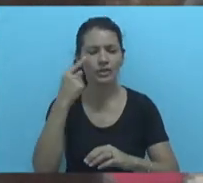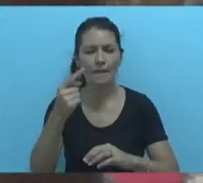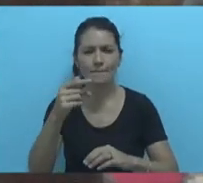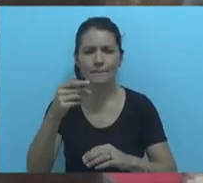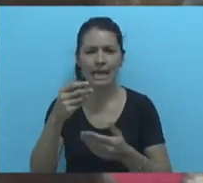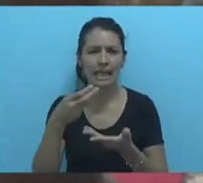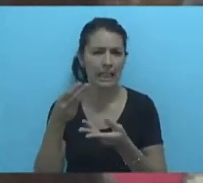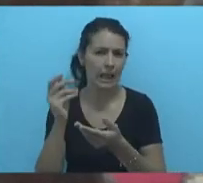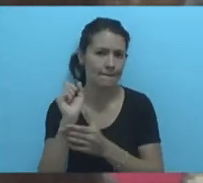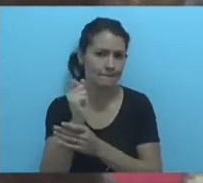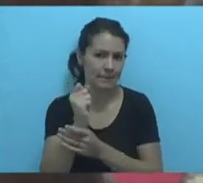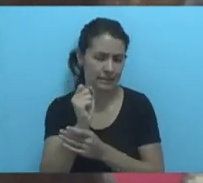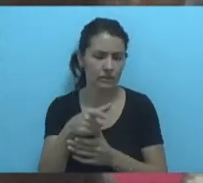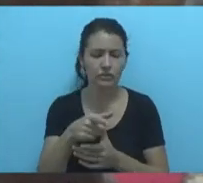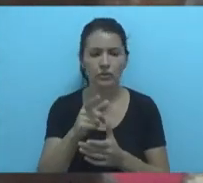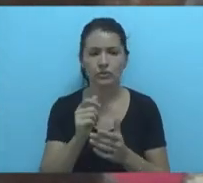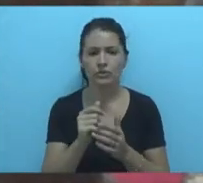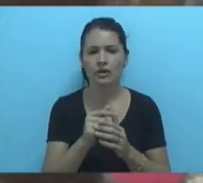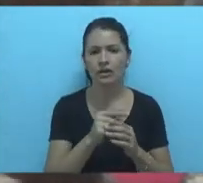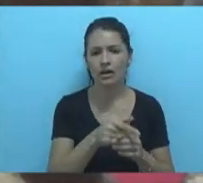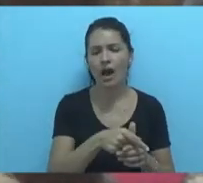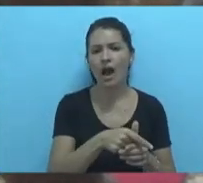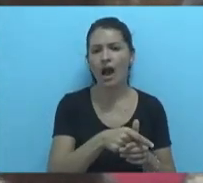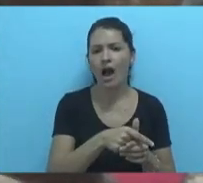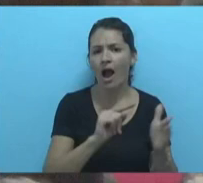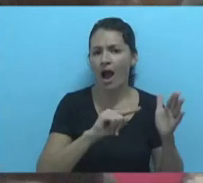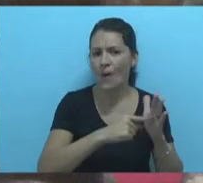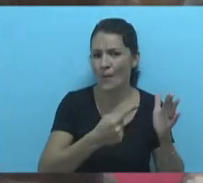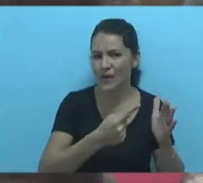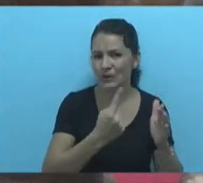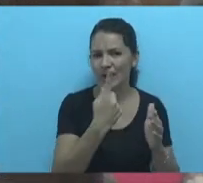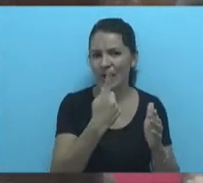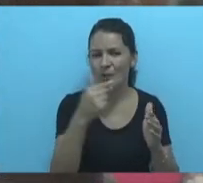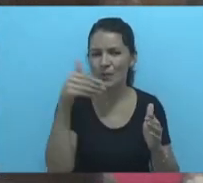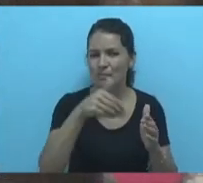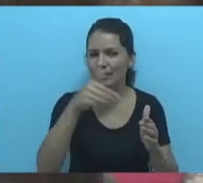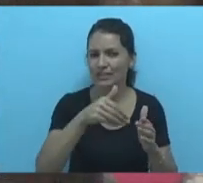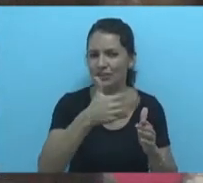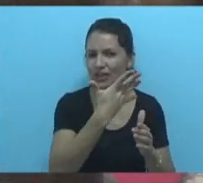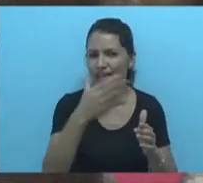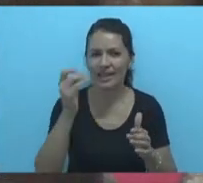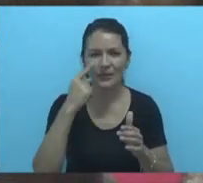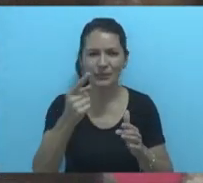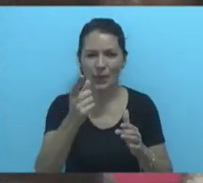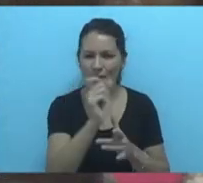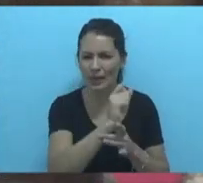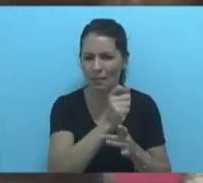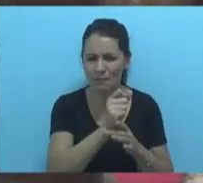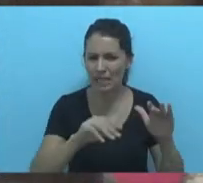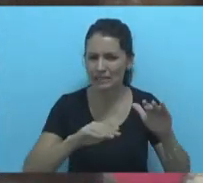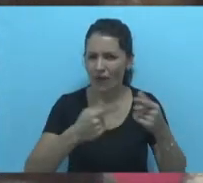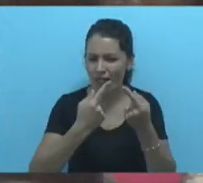República Argentina y a cada unidad en el AMBA se le da 1.200.000 pesos de subsidio, lo que habla claramente de la